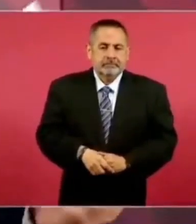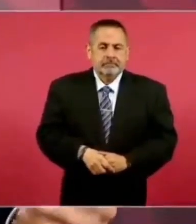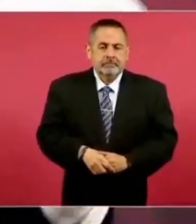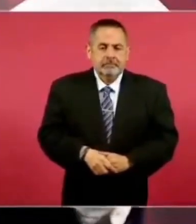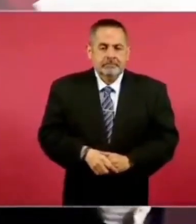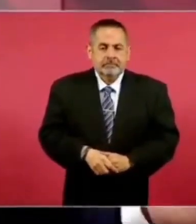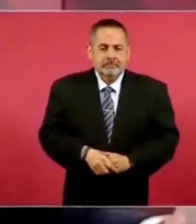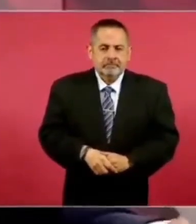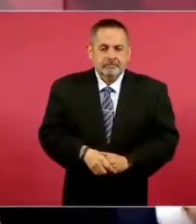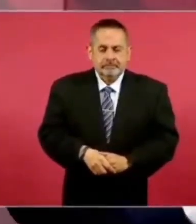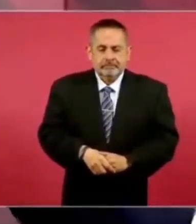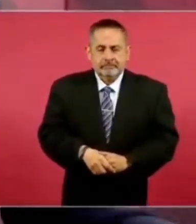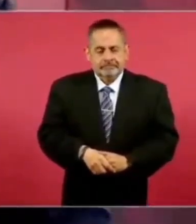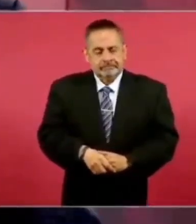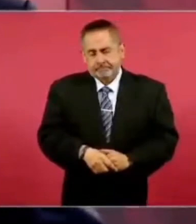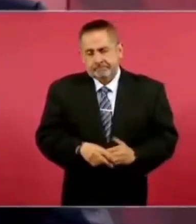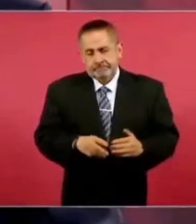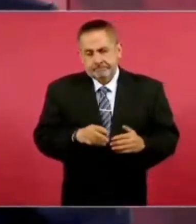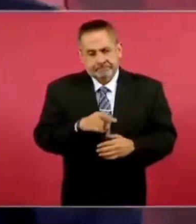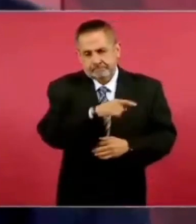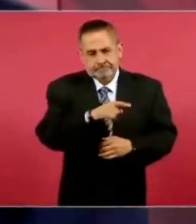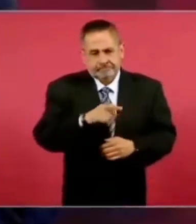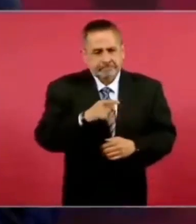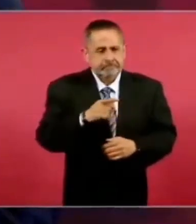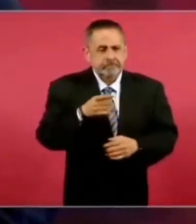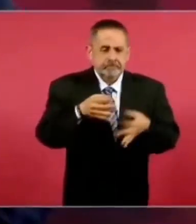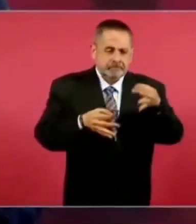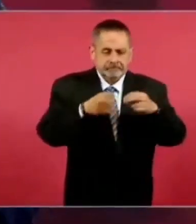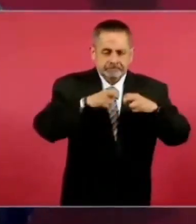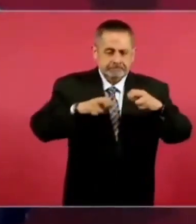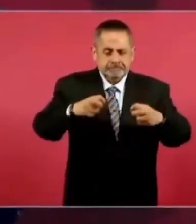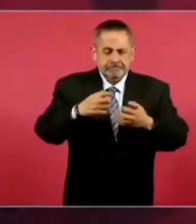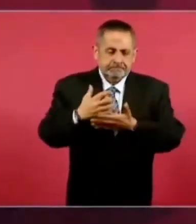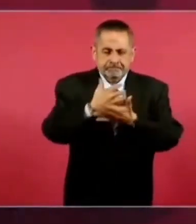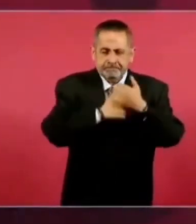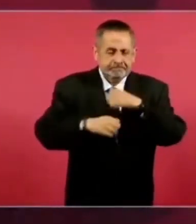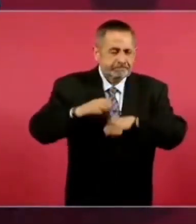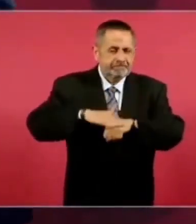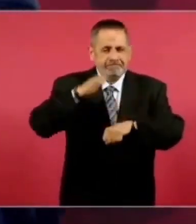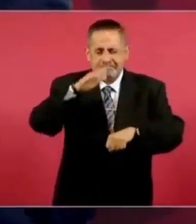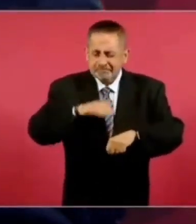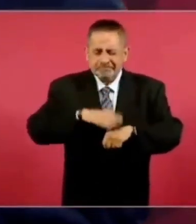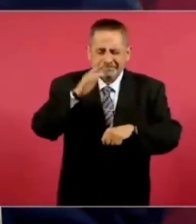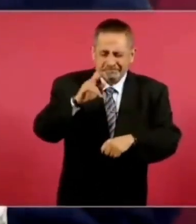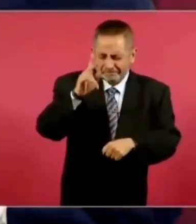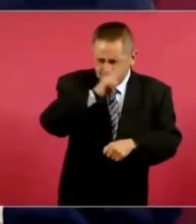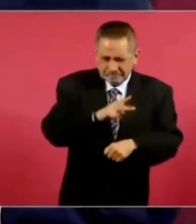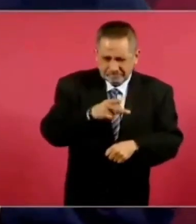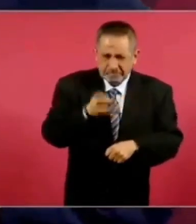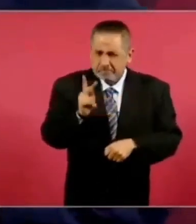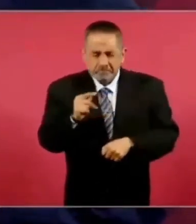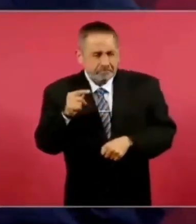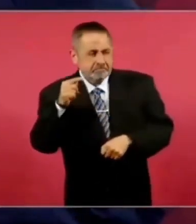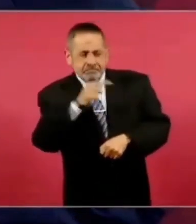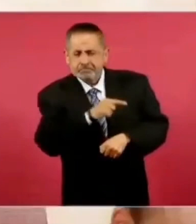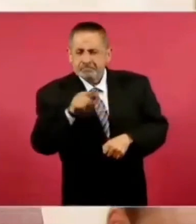Y claro que está mal que gane tanto un ministro de la Corte, pero ¿y Loret?